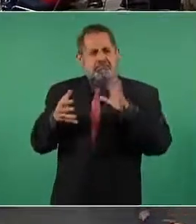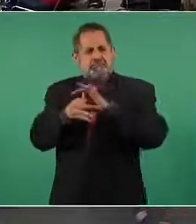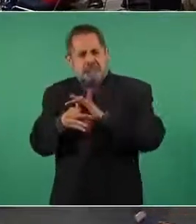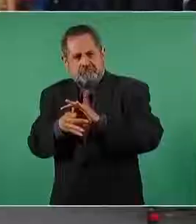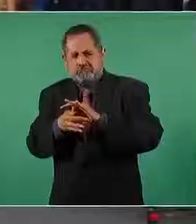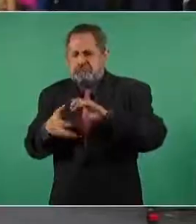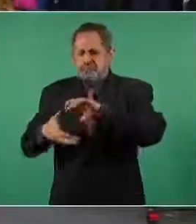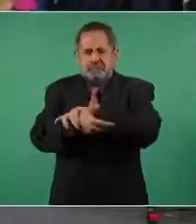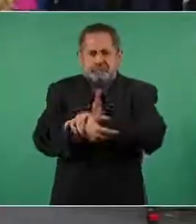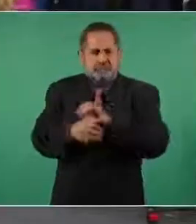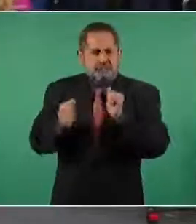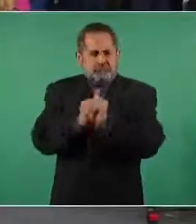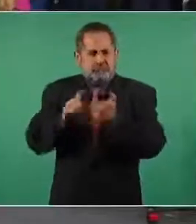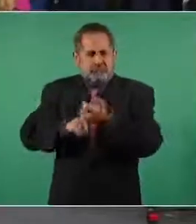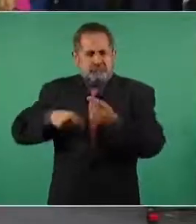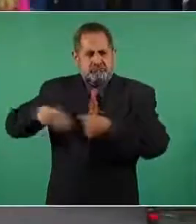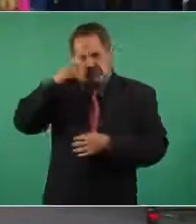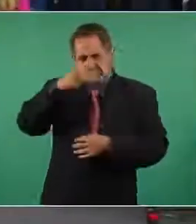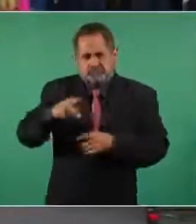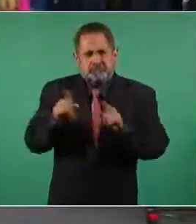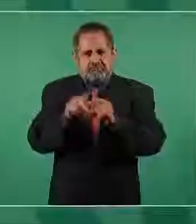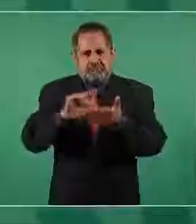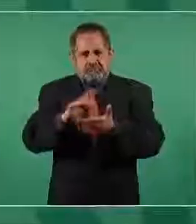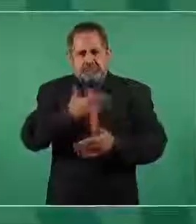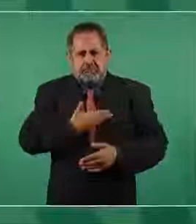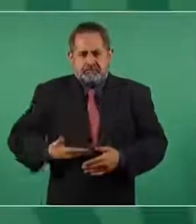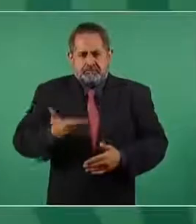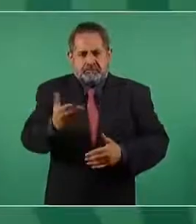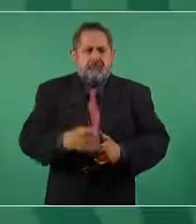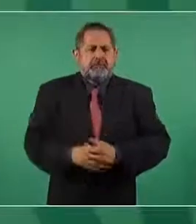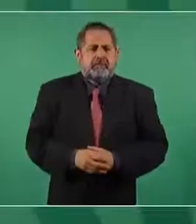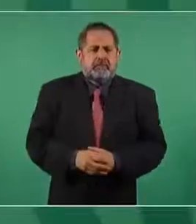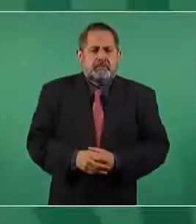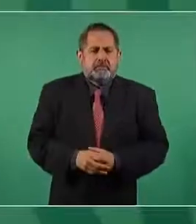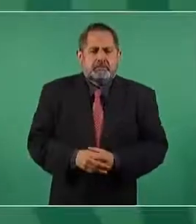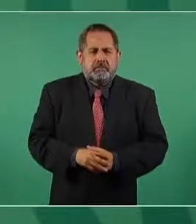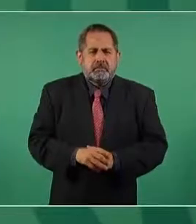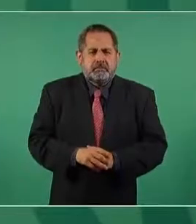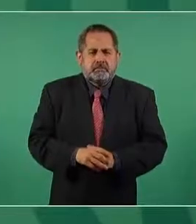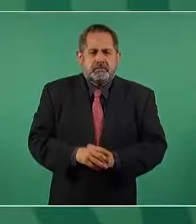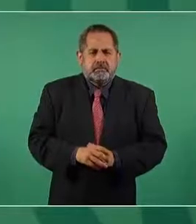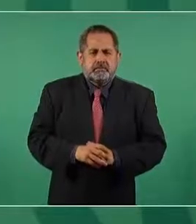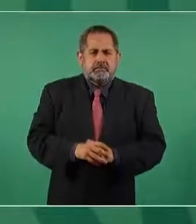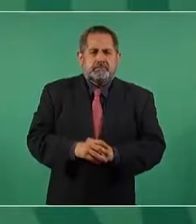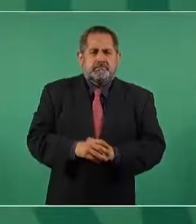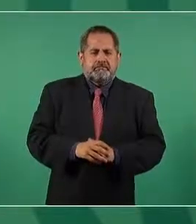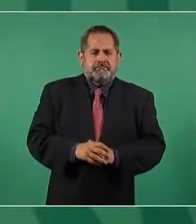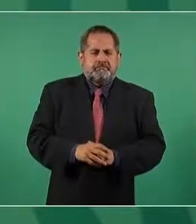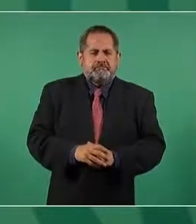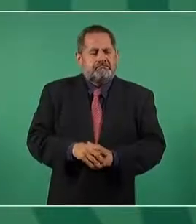concordia entre los mexicanos? Gracias, presidente. Sí, fíjate que